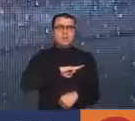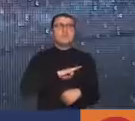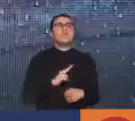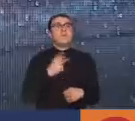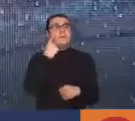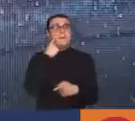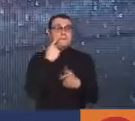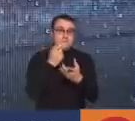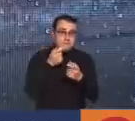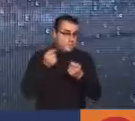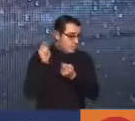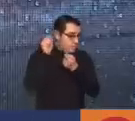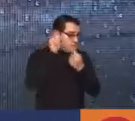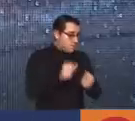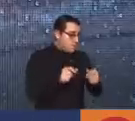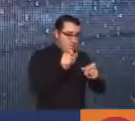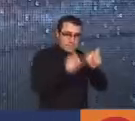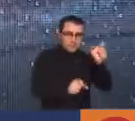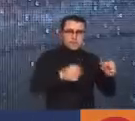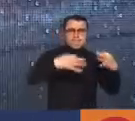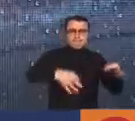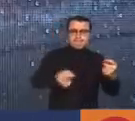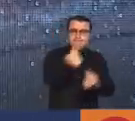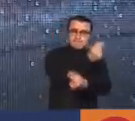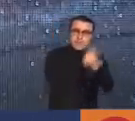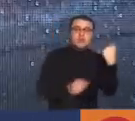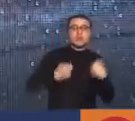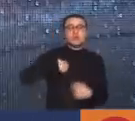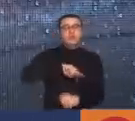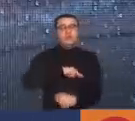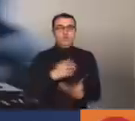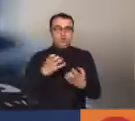de la economía popular, queremos organización.